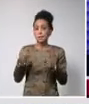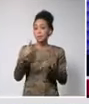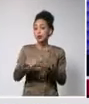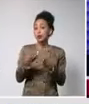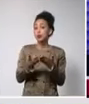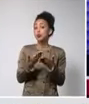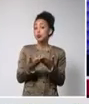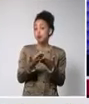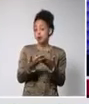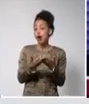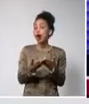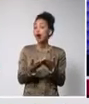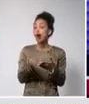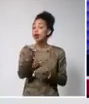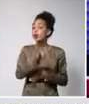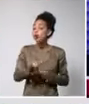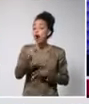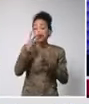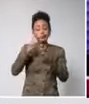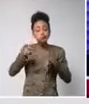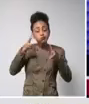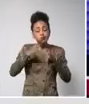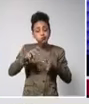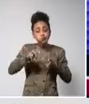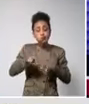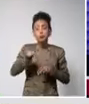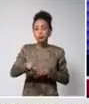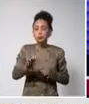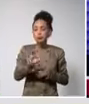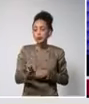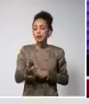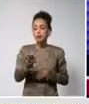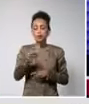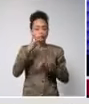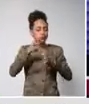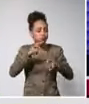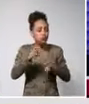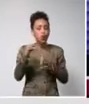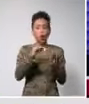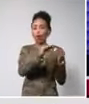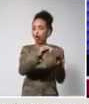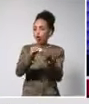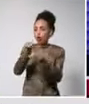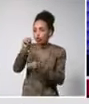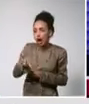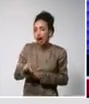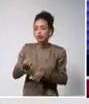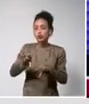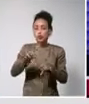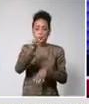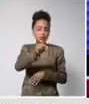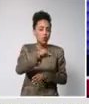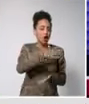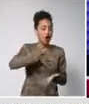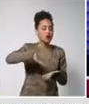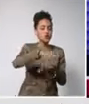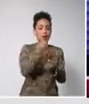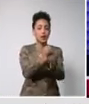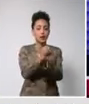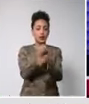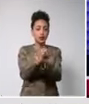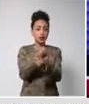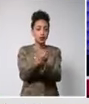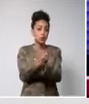los protocolos de estudios a contactos, a casos que están en zonas de riesgo, pues no se